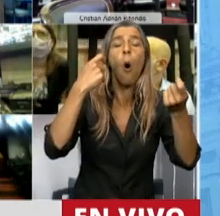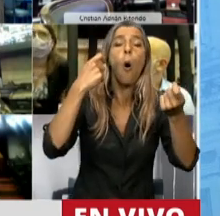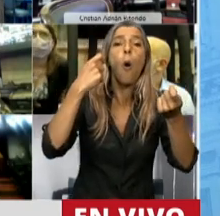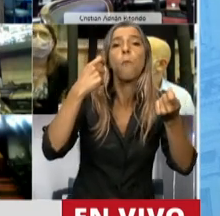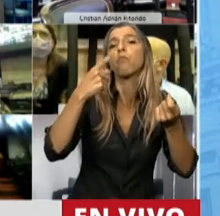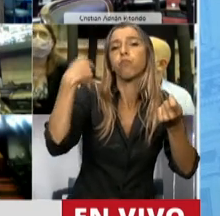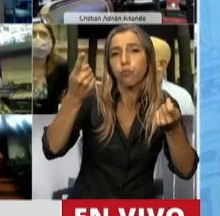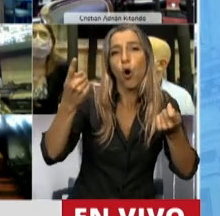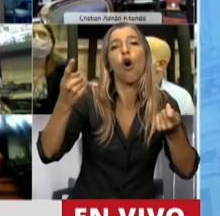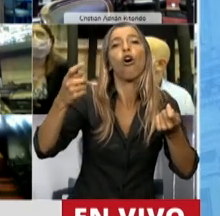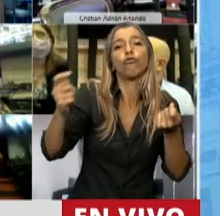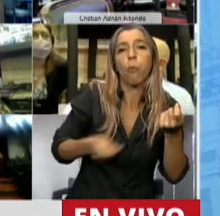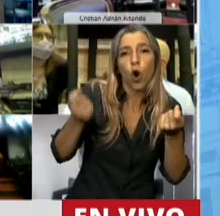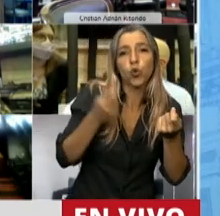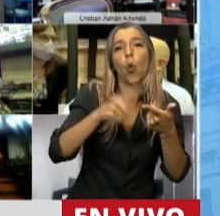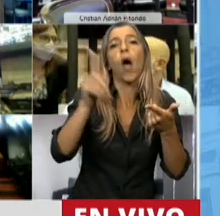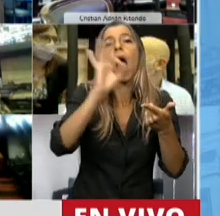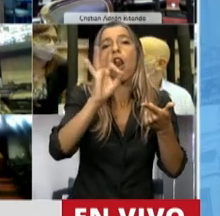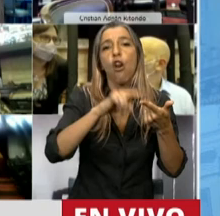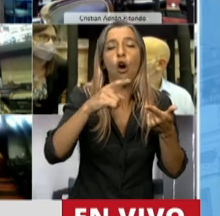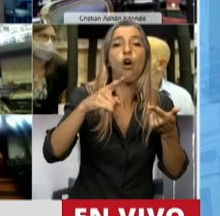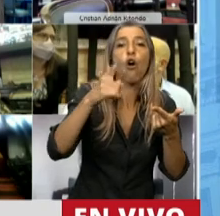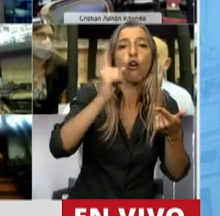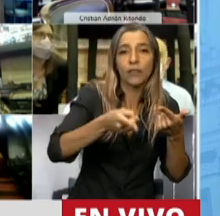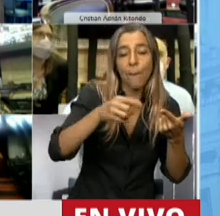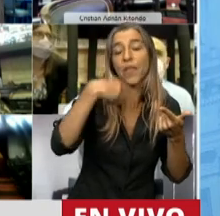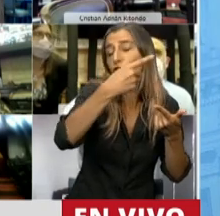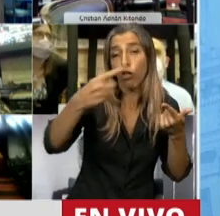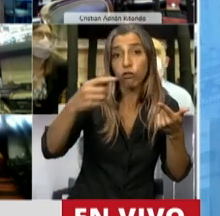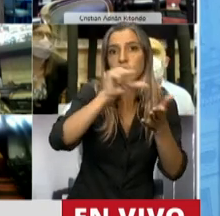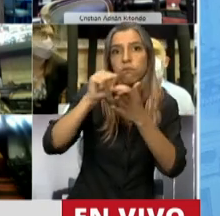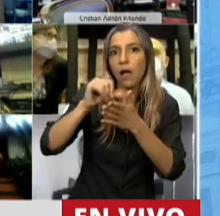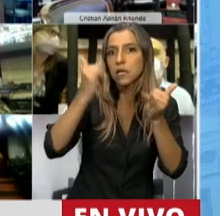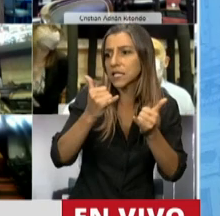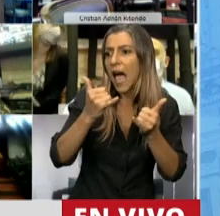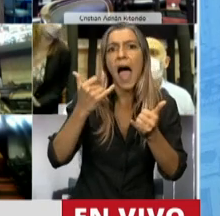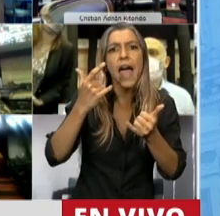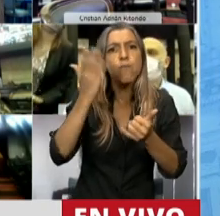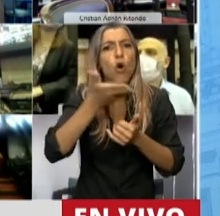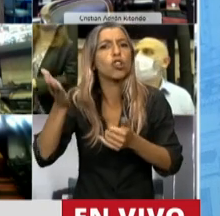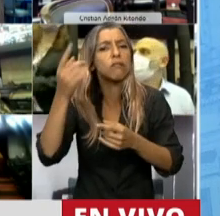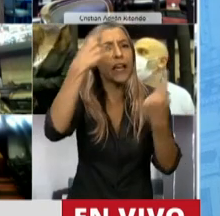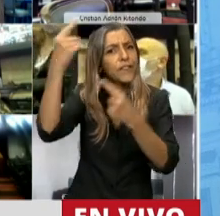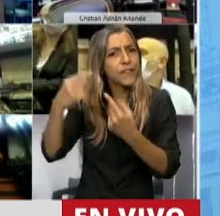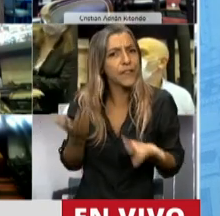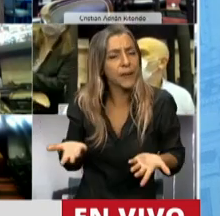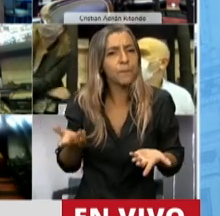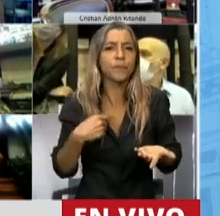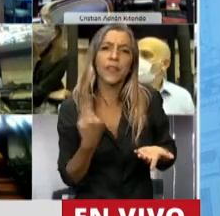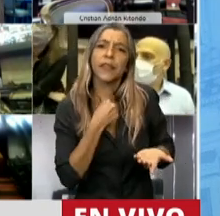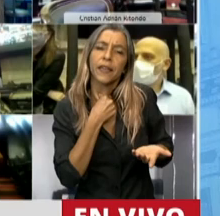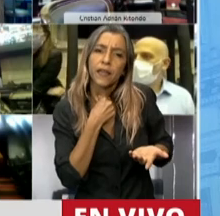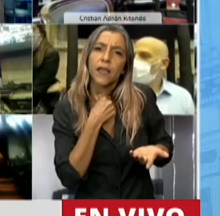por servicios de enseñanza hasta 1.800 dólares por cada integrante del grupo familiar. Diputado, si puede ir. Quiero que vayamos un paso más